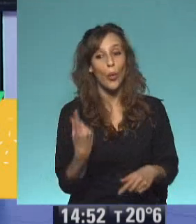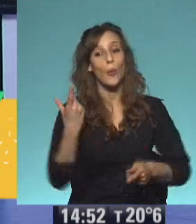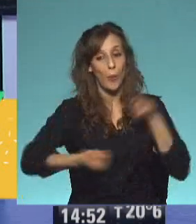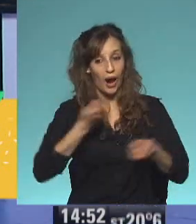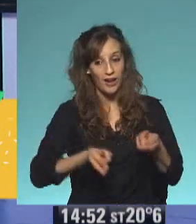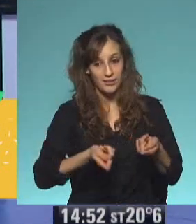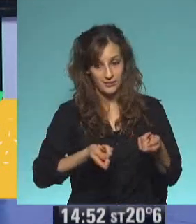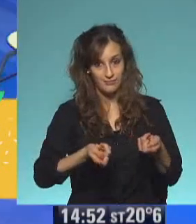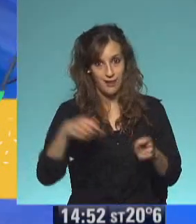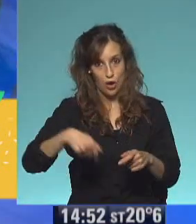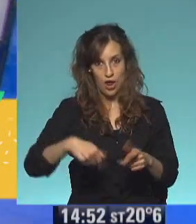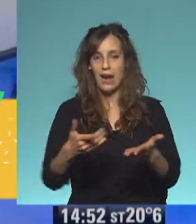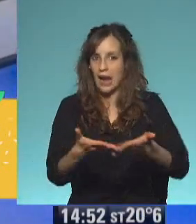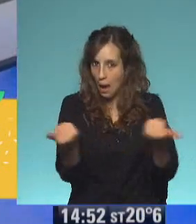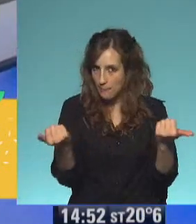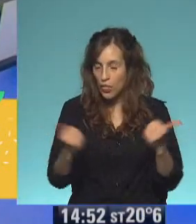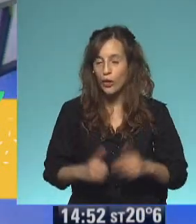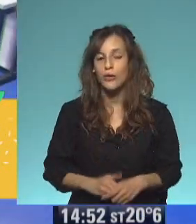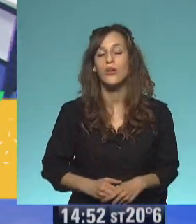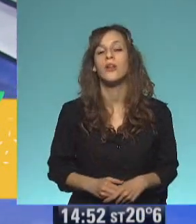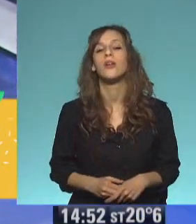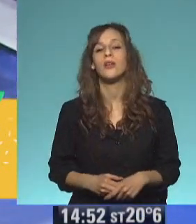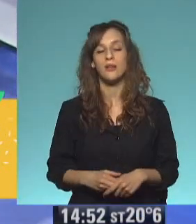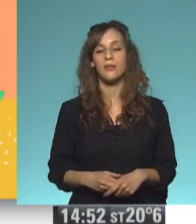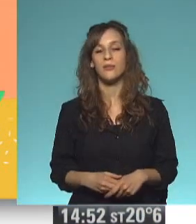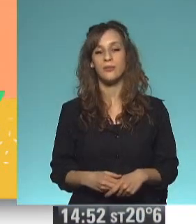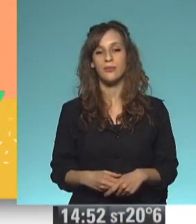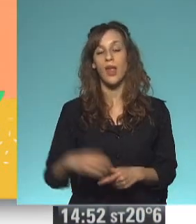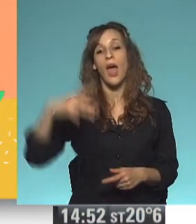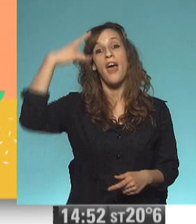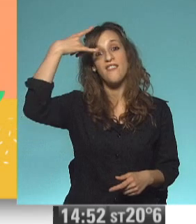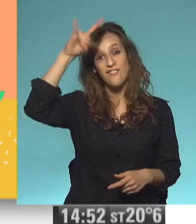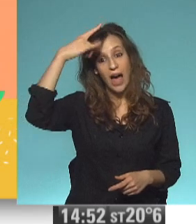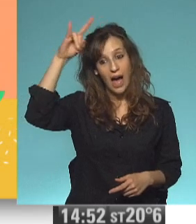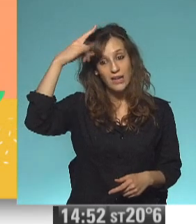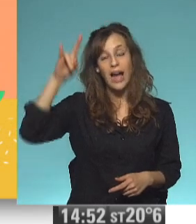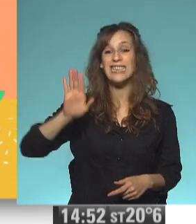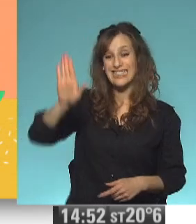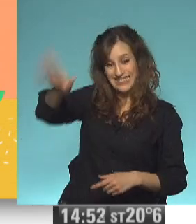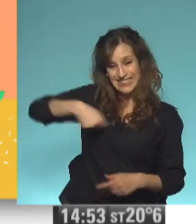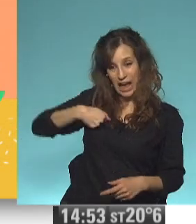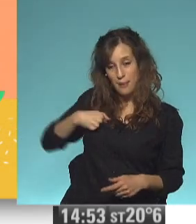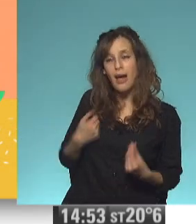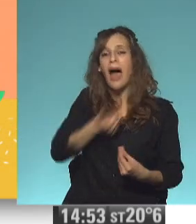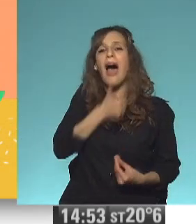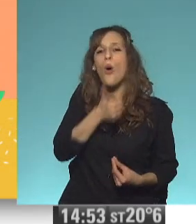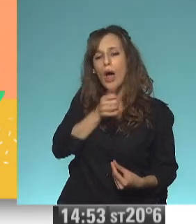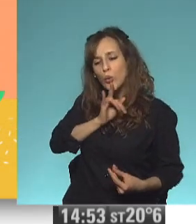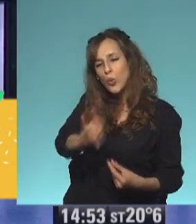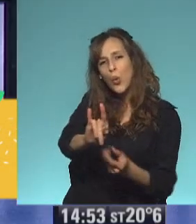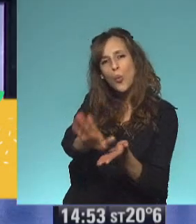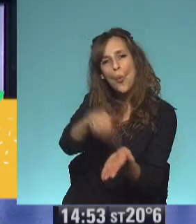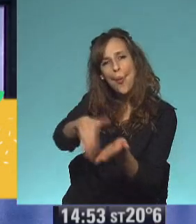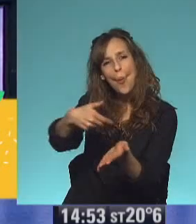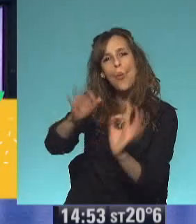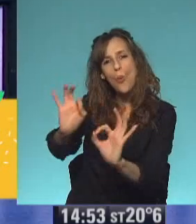última parte del estribillo, lo bailamos rápido, ¿eh? Bueno. Listo. Y hay que llamar a la vaca para que tome el agua. La vaca no quiere